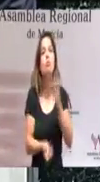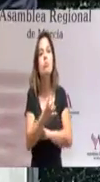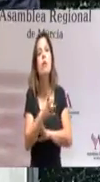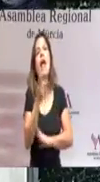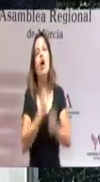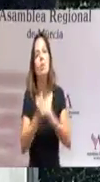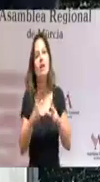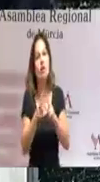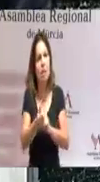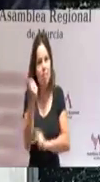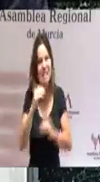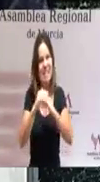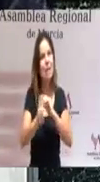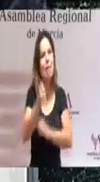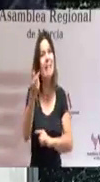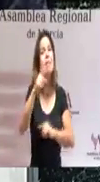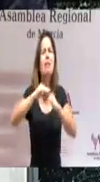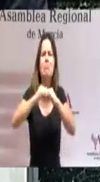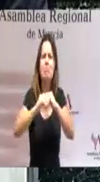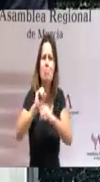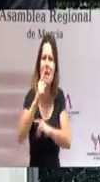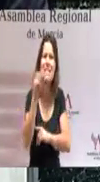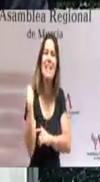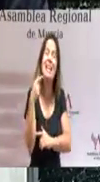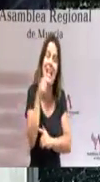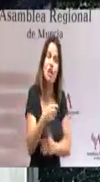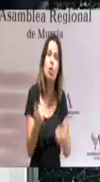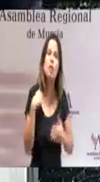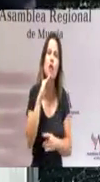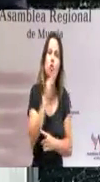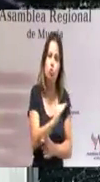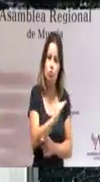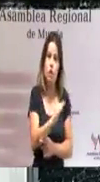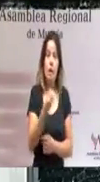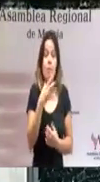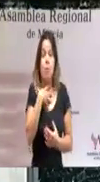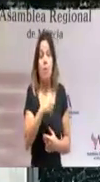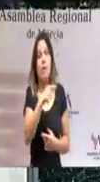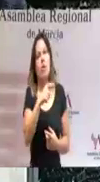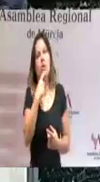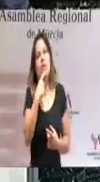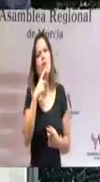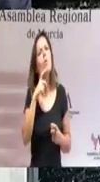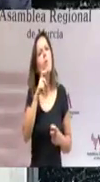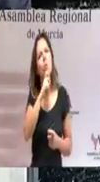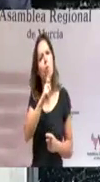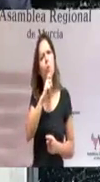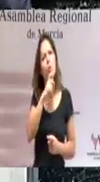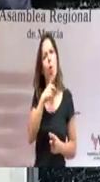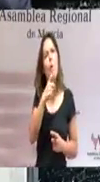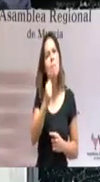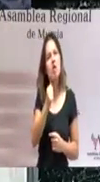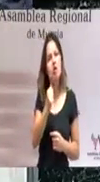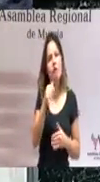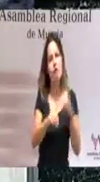más estable y mucho más sostenible. Esa es su responsabilidad. Quizá, como usted dice, sea difícil perder 1 millón de